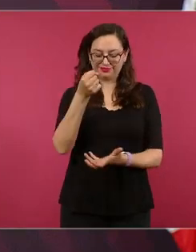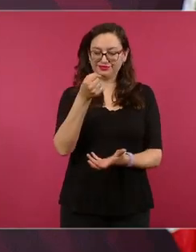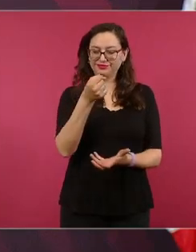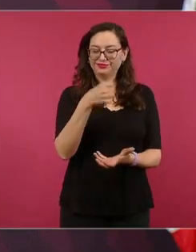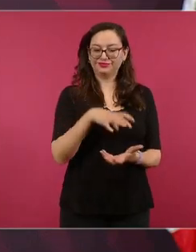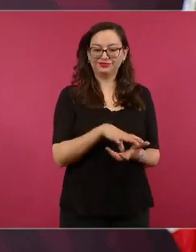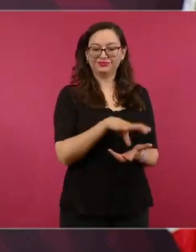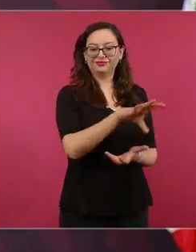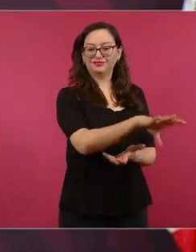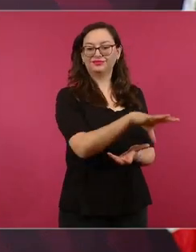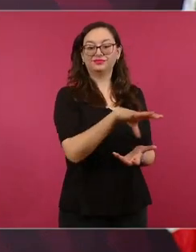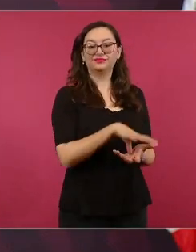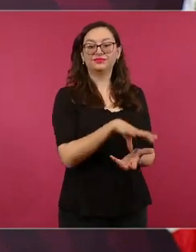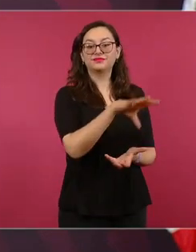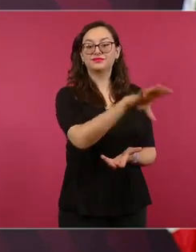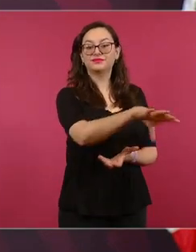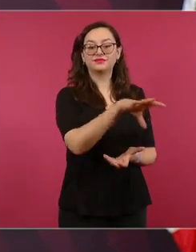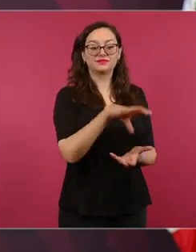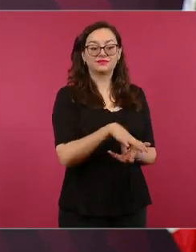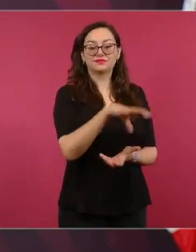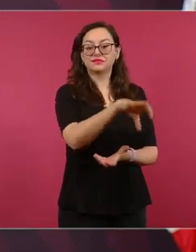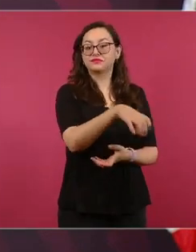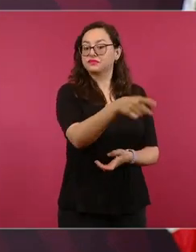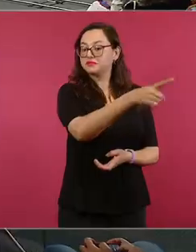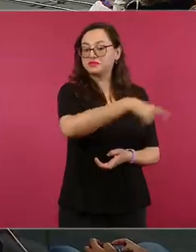se distribuía nada más